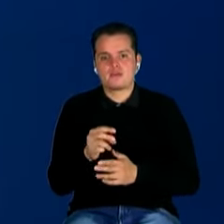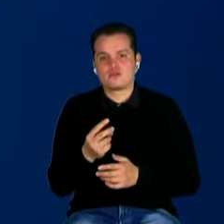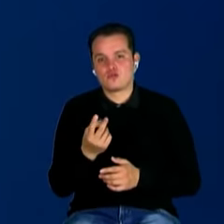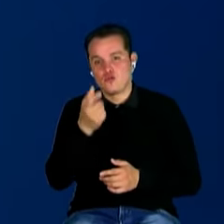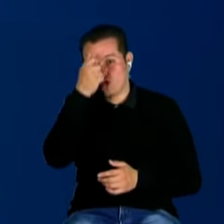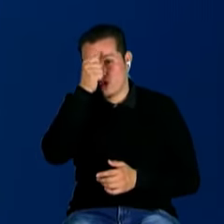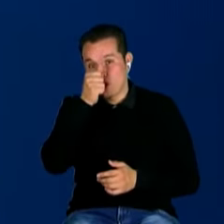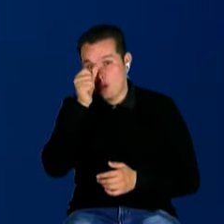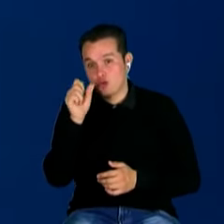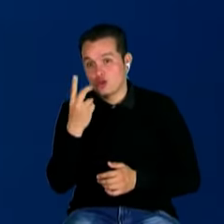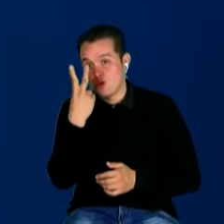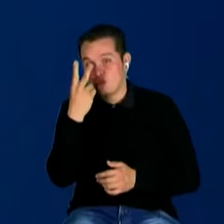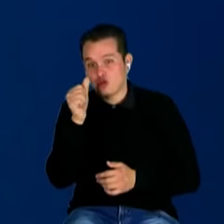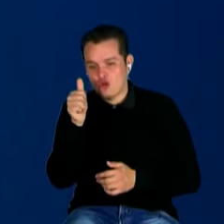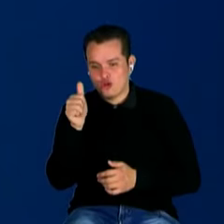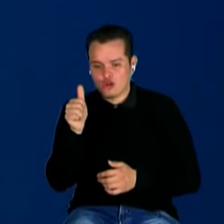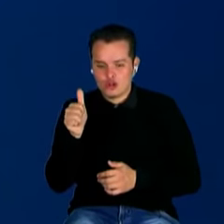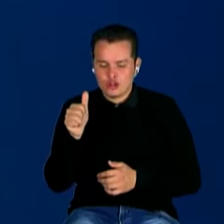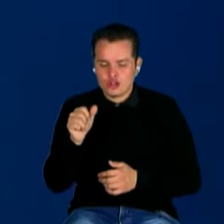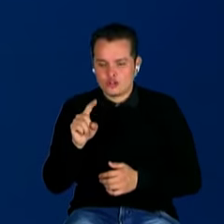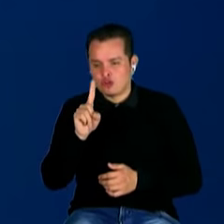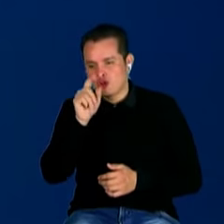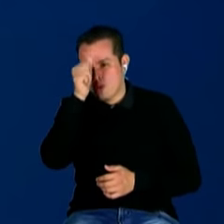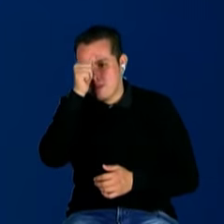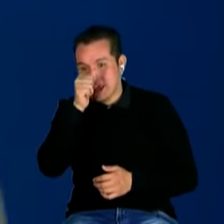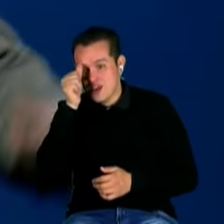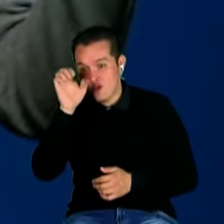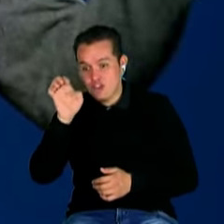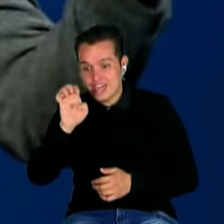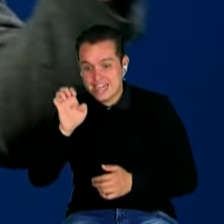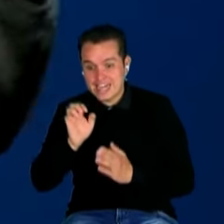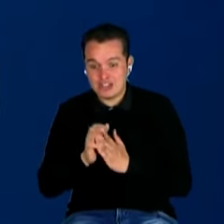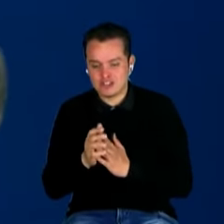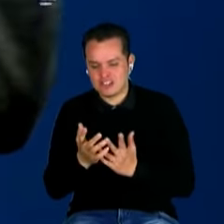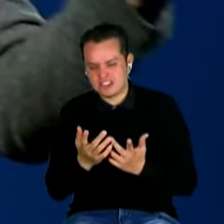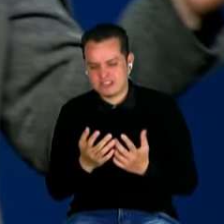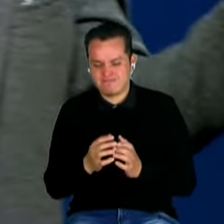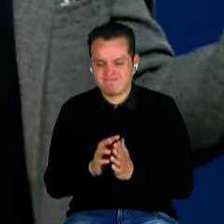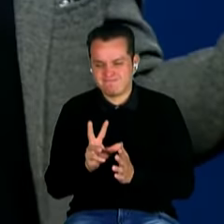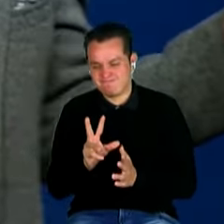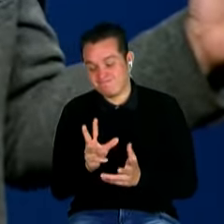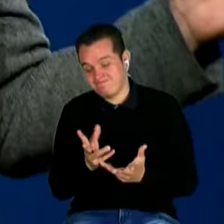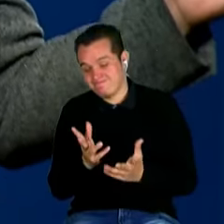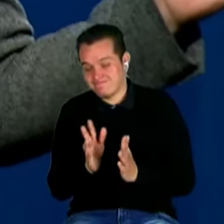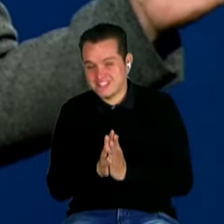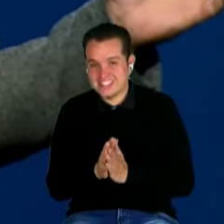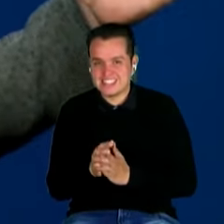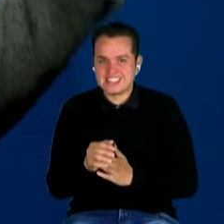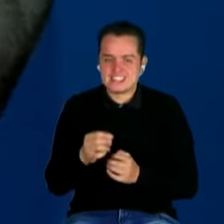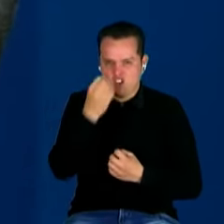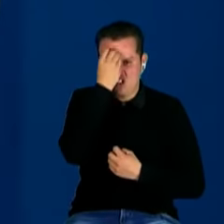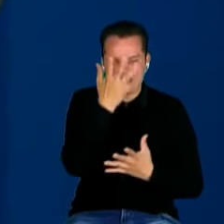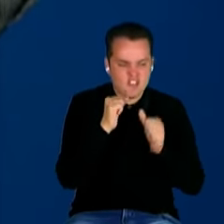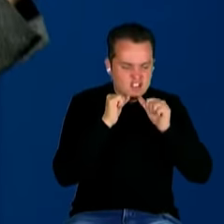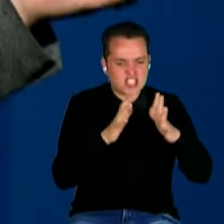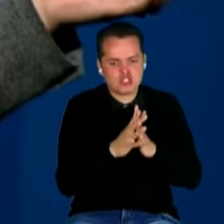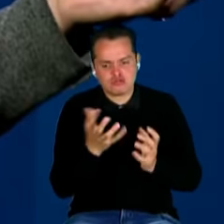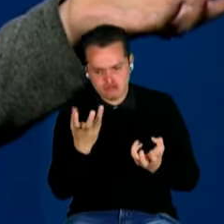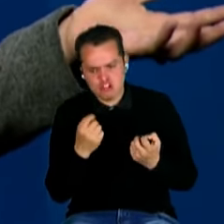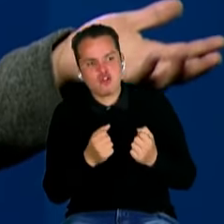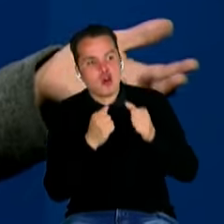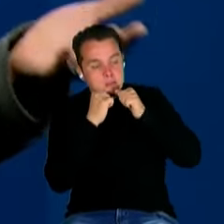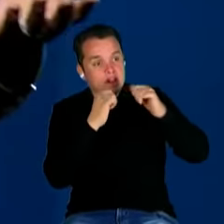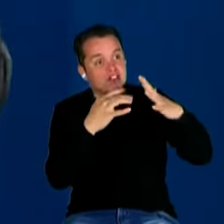enero, pero es verdad, a veces no quiero obedecer a Dios. Y sé que en la obediencia hay bendición, pero digo, bueno, pues no quiero que Dios me